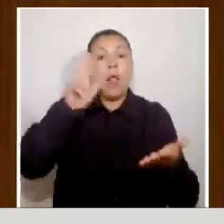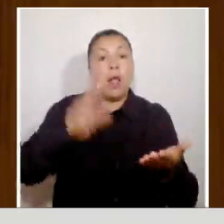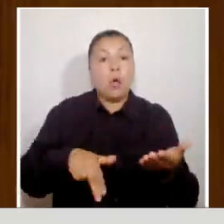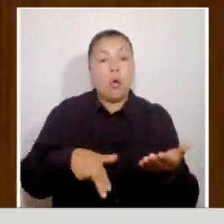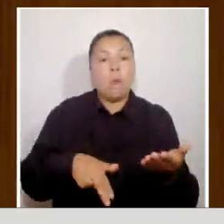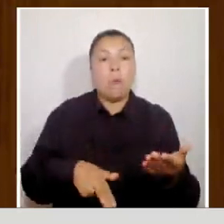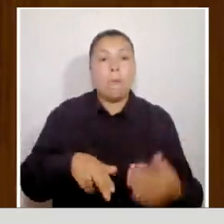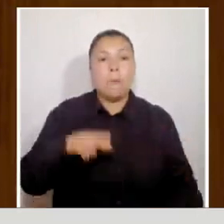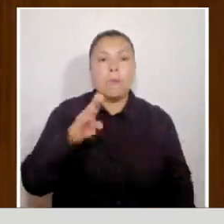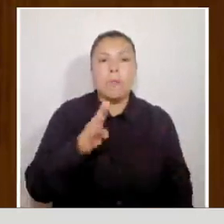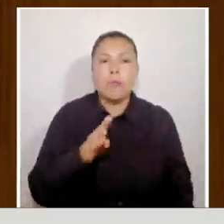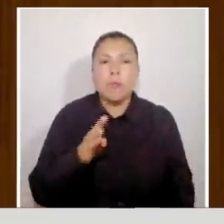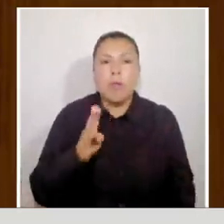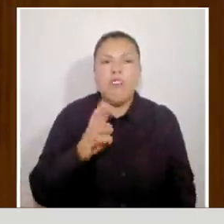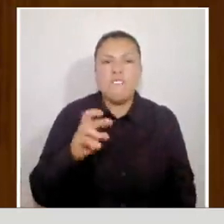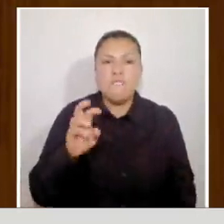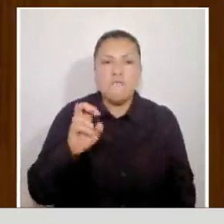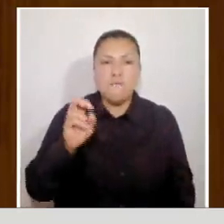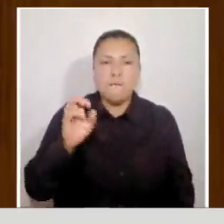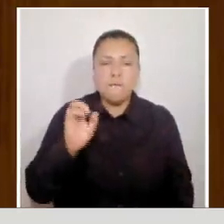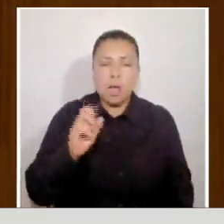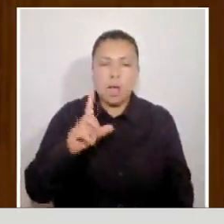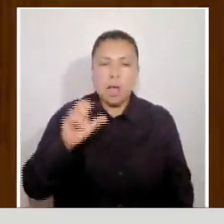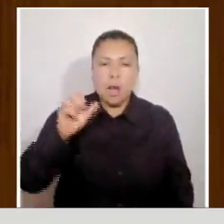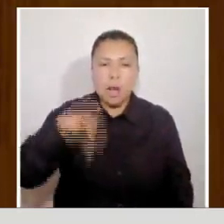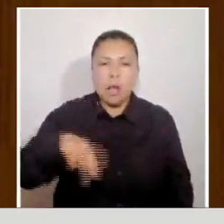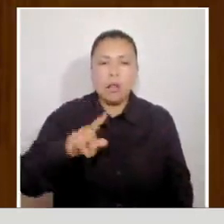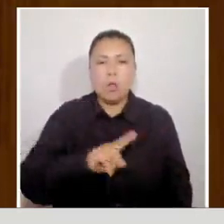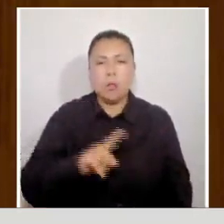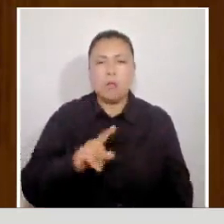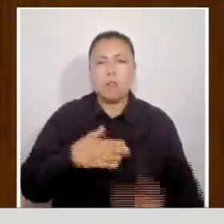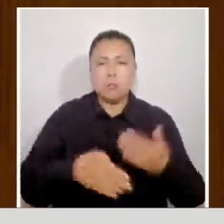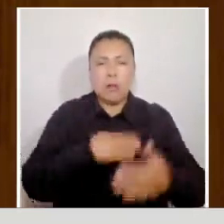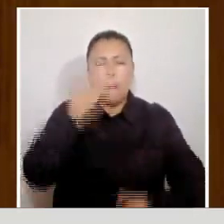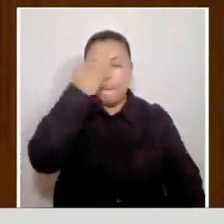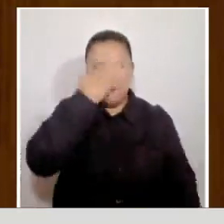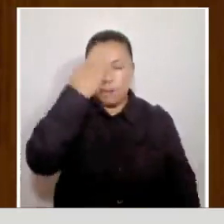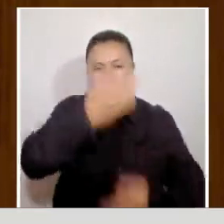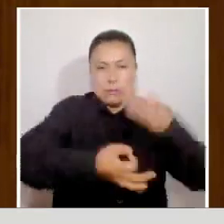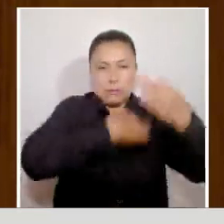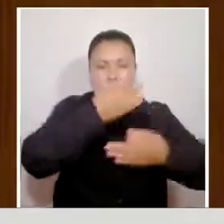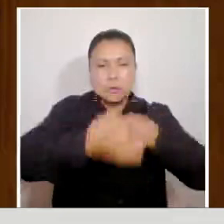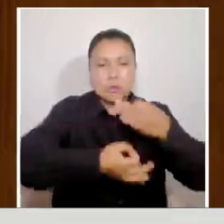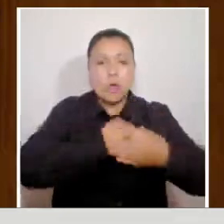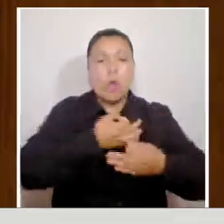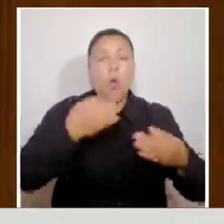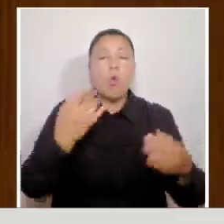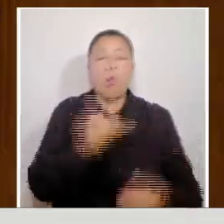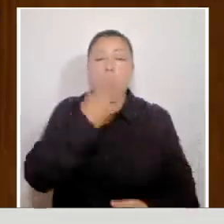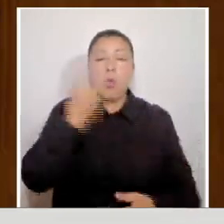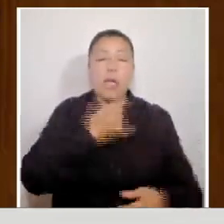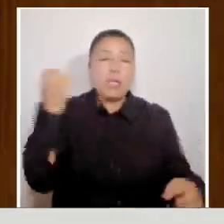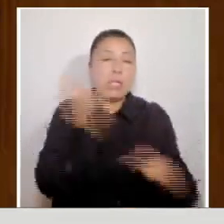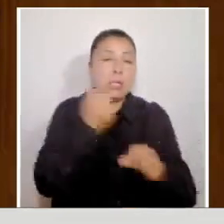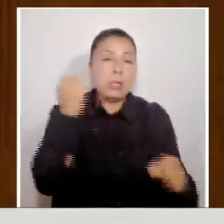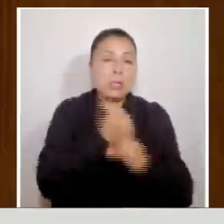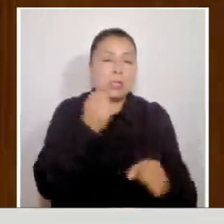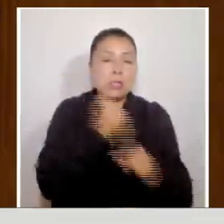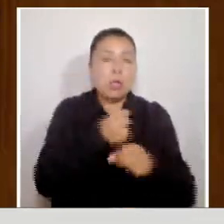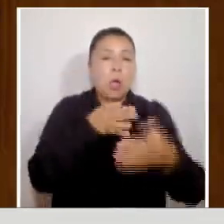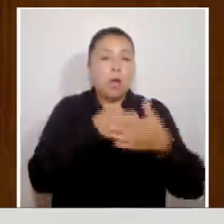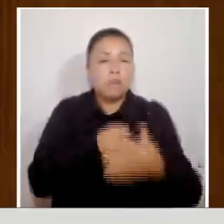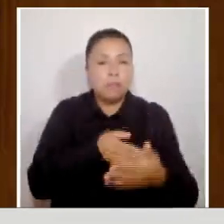dopara ha expresado su preocupación y la urgencia de trabajar en frenar el uso